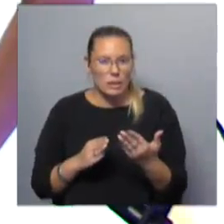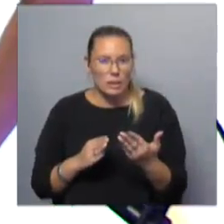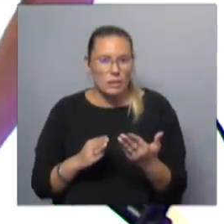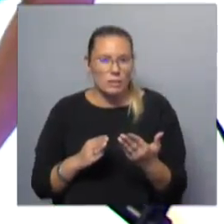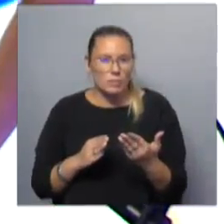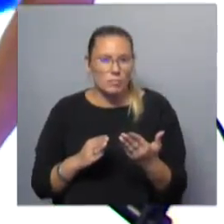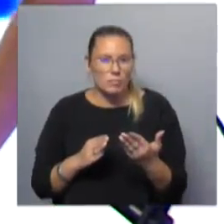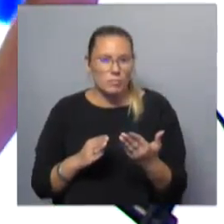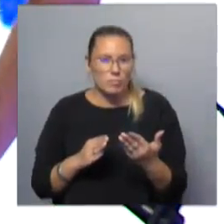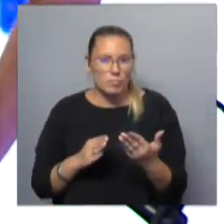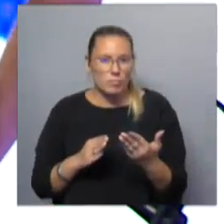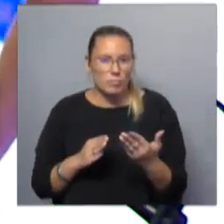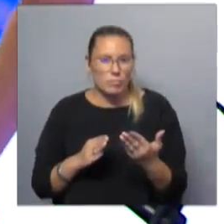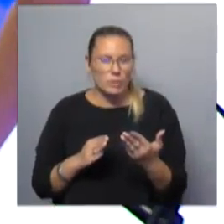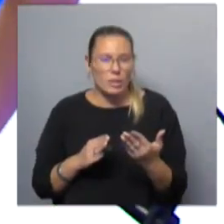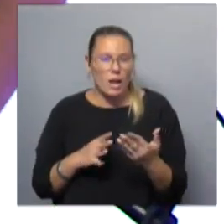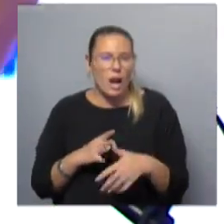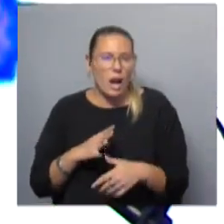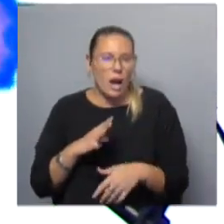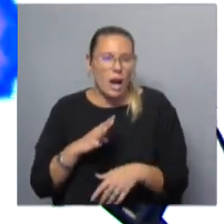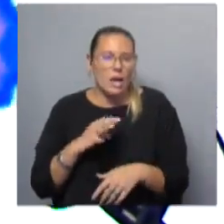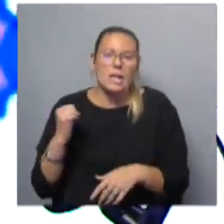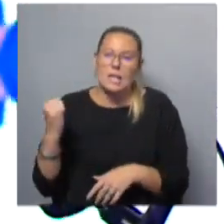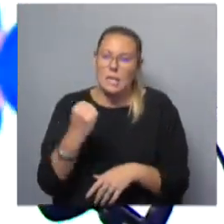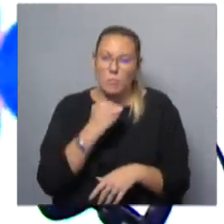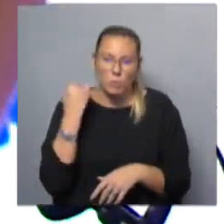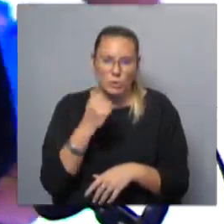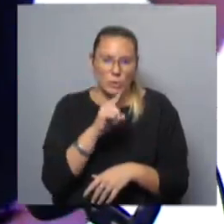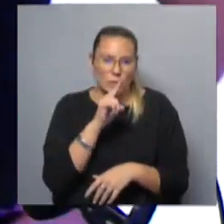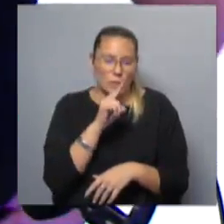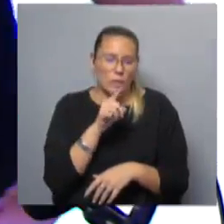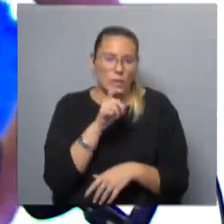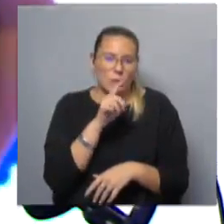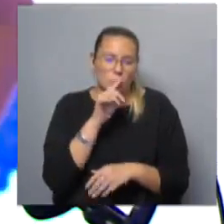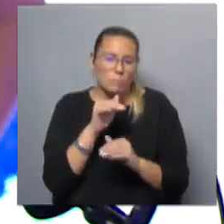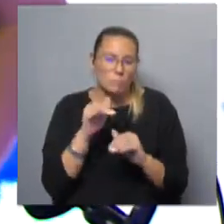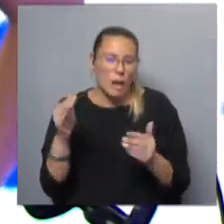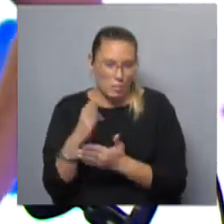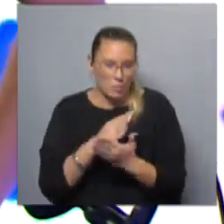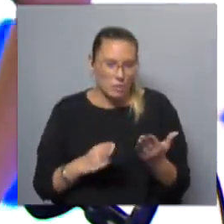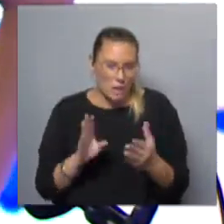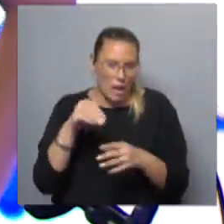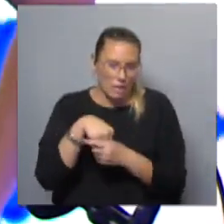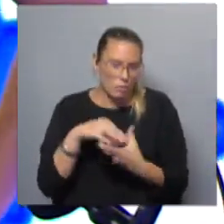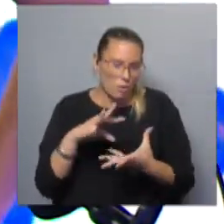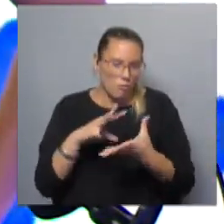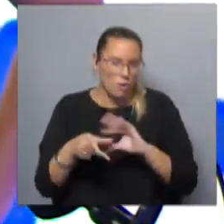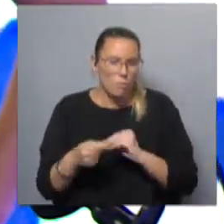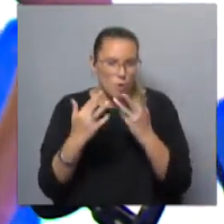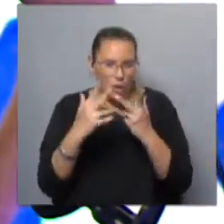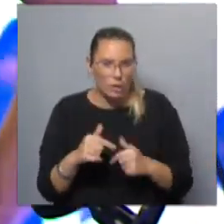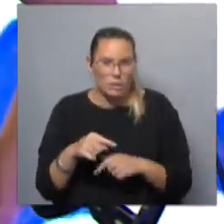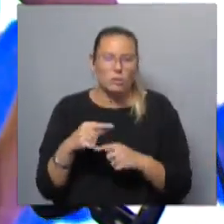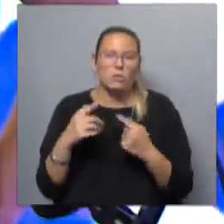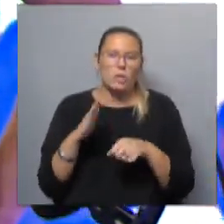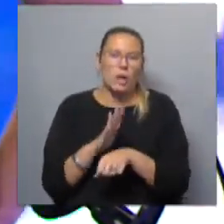tiene como un componente, es re importante el silencio en la poesía. Entonces, como al tener todo ese